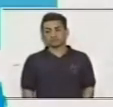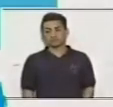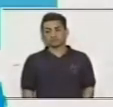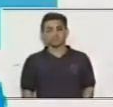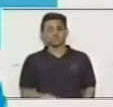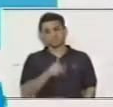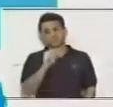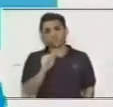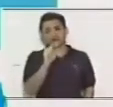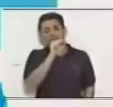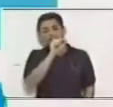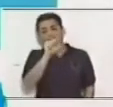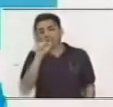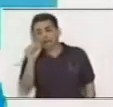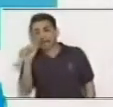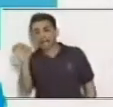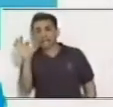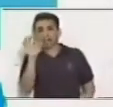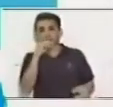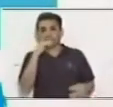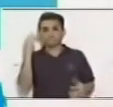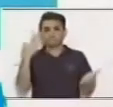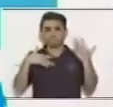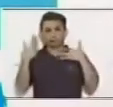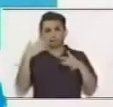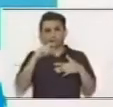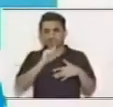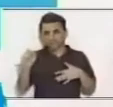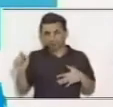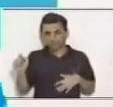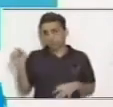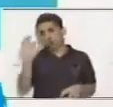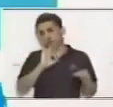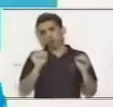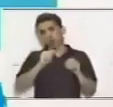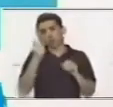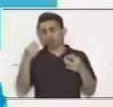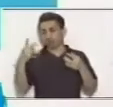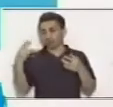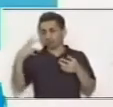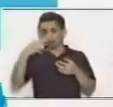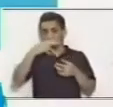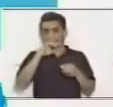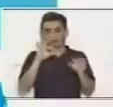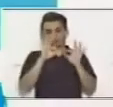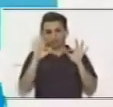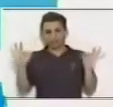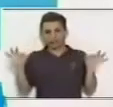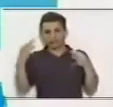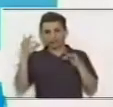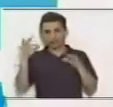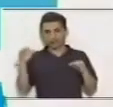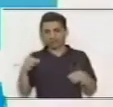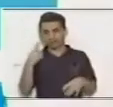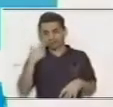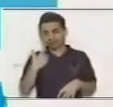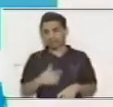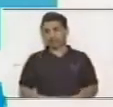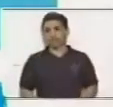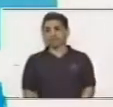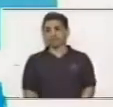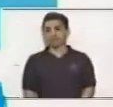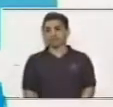una línea, con un marcador, si quieren con otro pedazo de papel, yo aquí tenía ya listo unos, voy a hacer lo siguiente.